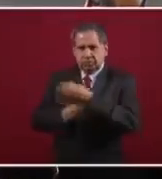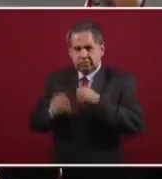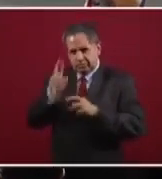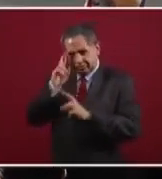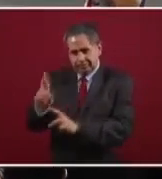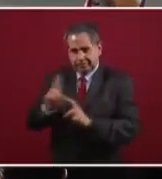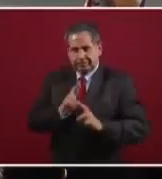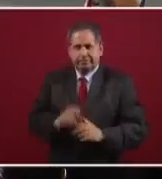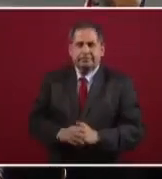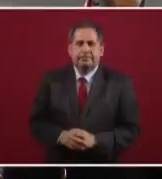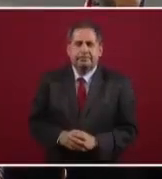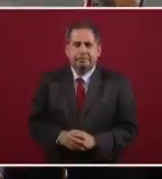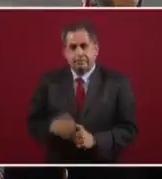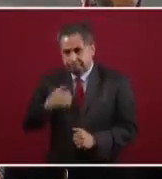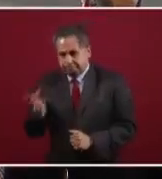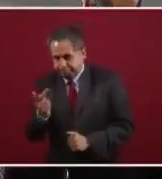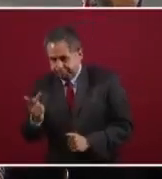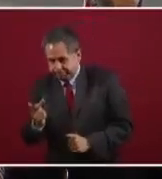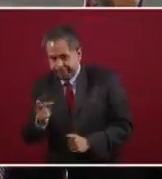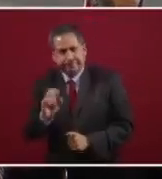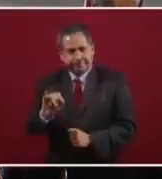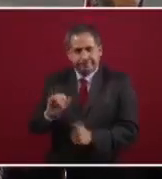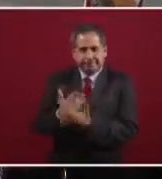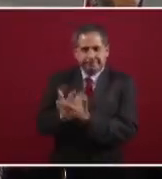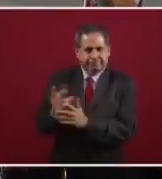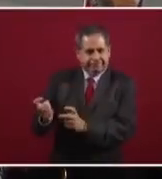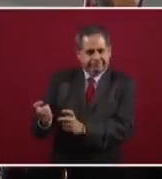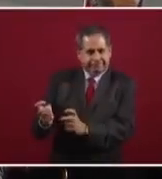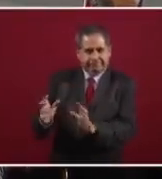pregunta también, ¿eh? De acuerdo. Ahí está. Eso es.